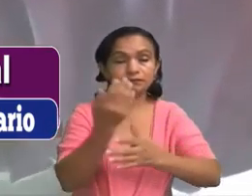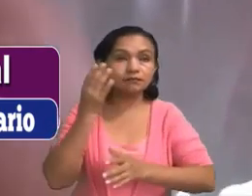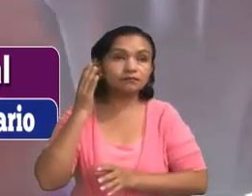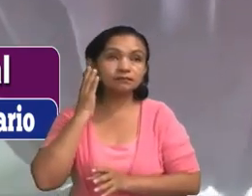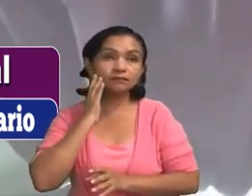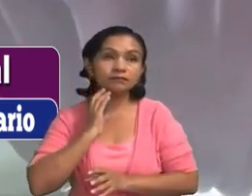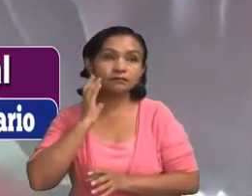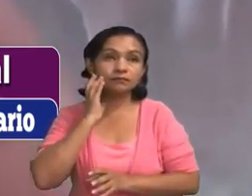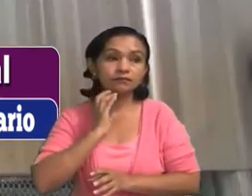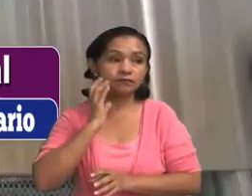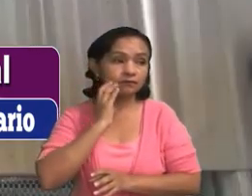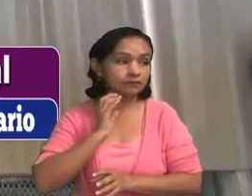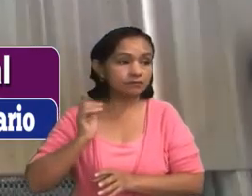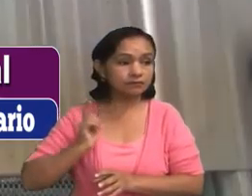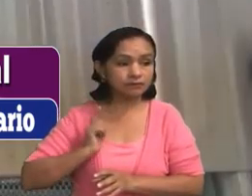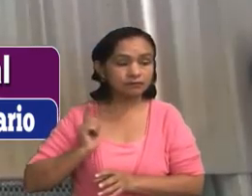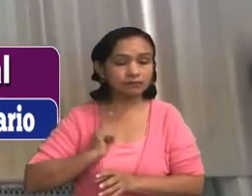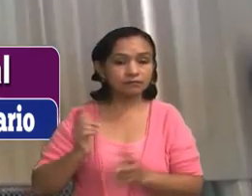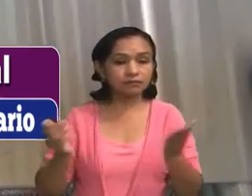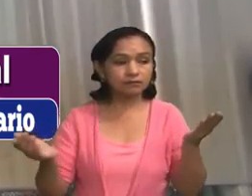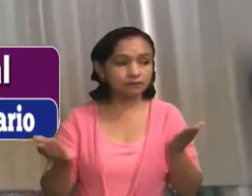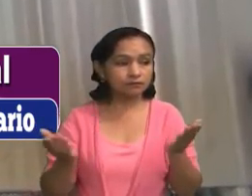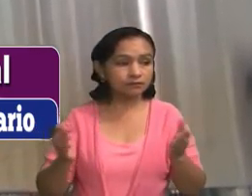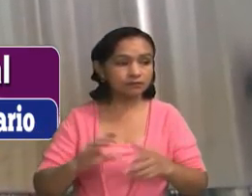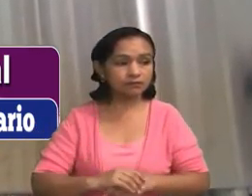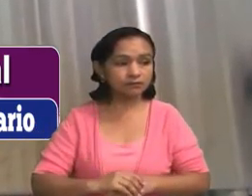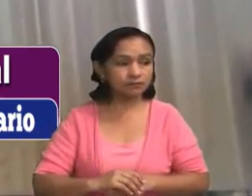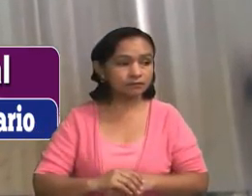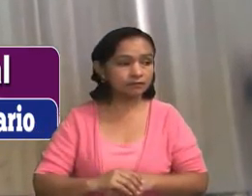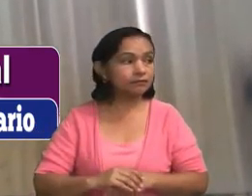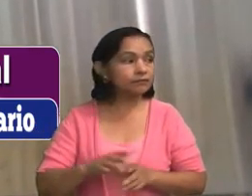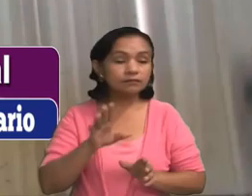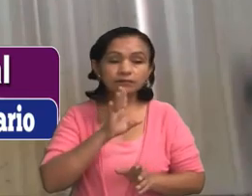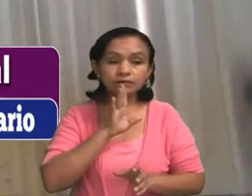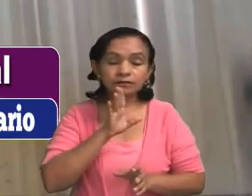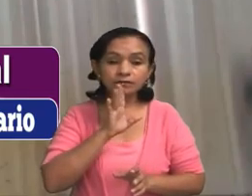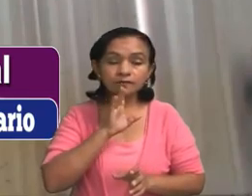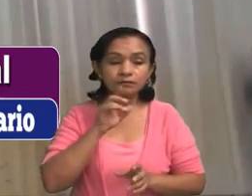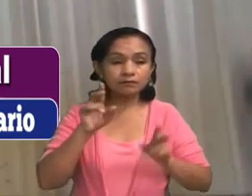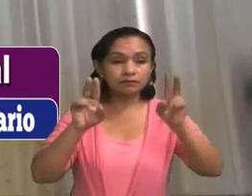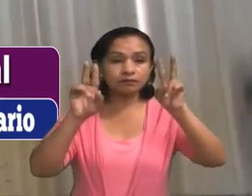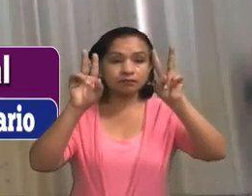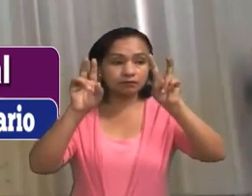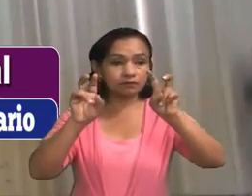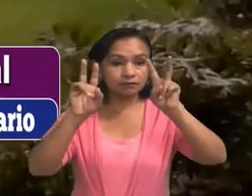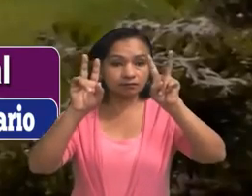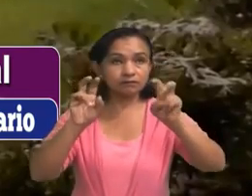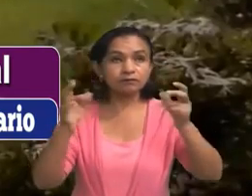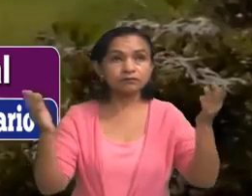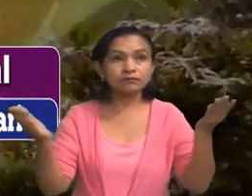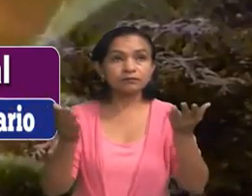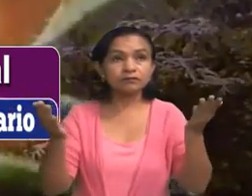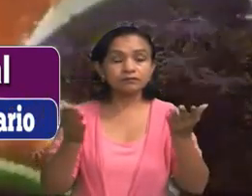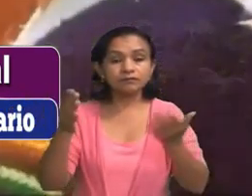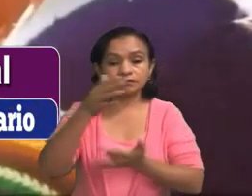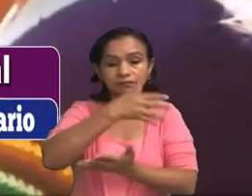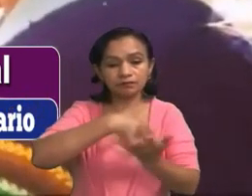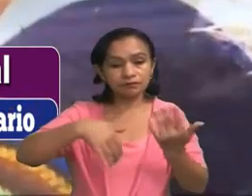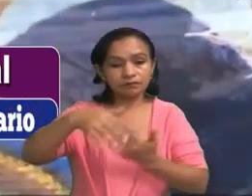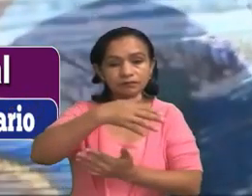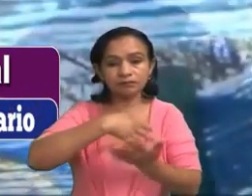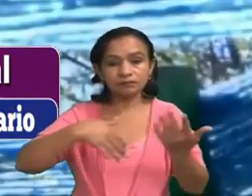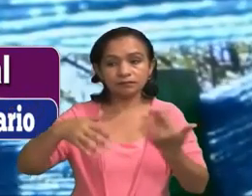en agroindustria también. Así es que desde el punto de vista temático está muy relacionado